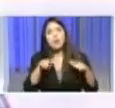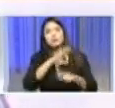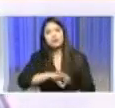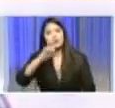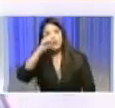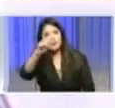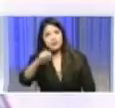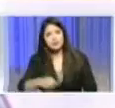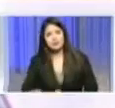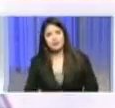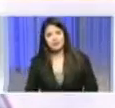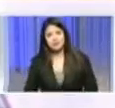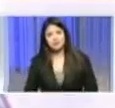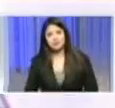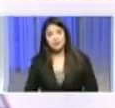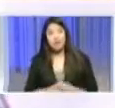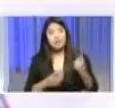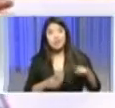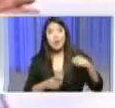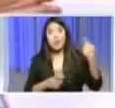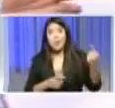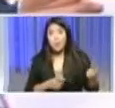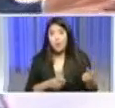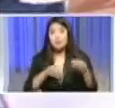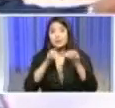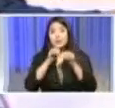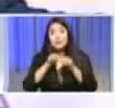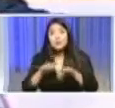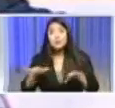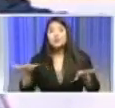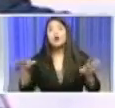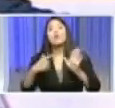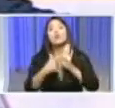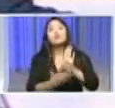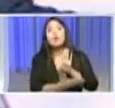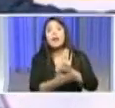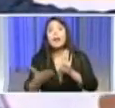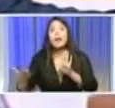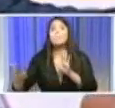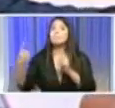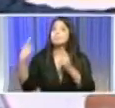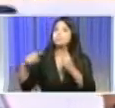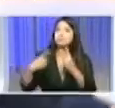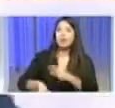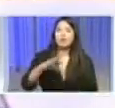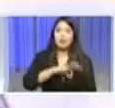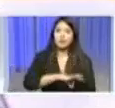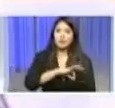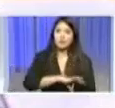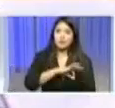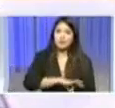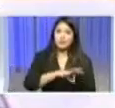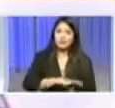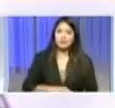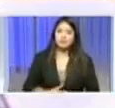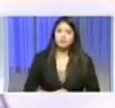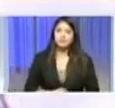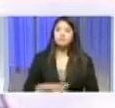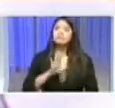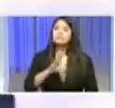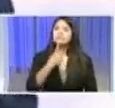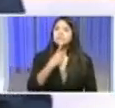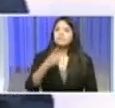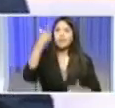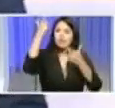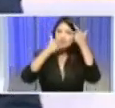socialistas que después vayan irradiando con su ejemplo el resto de la sociedad. Es lo que llamaba el